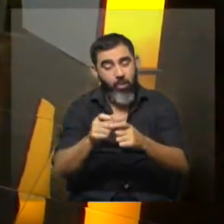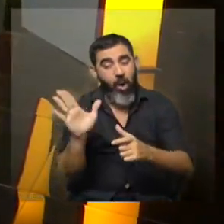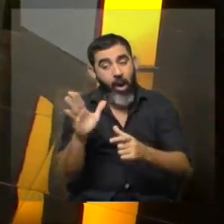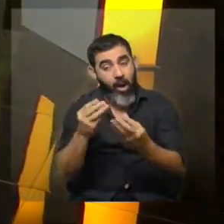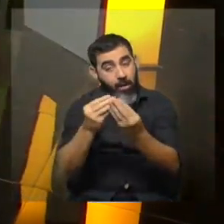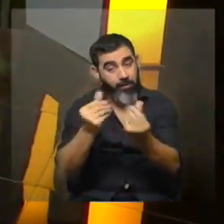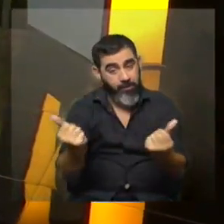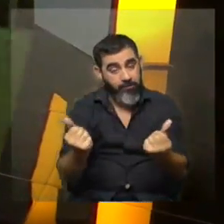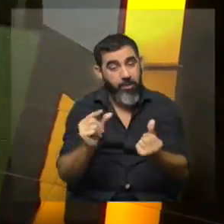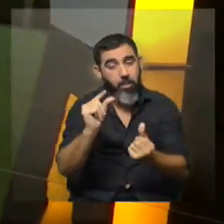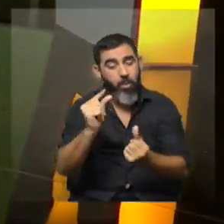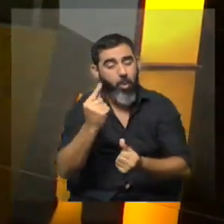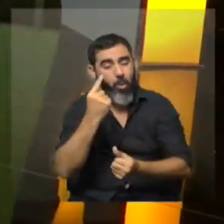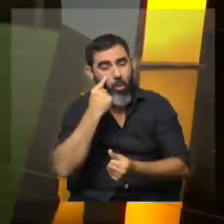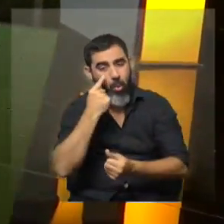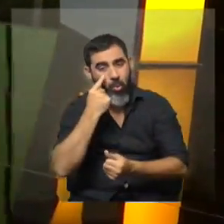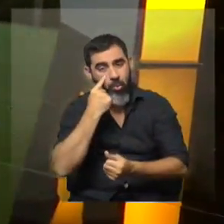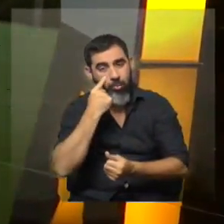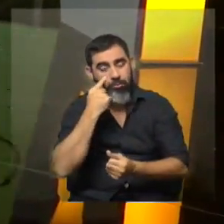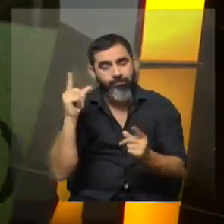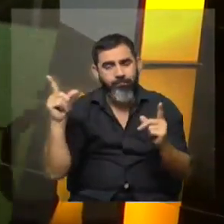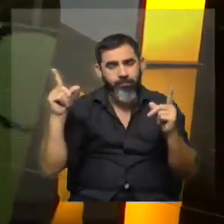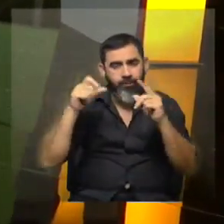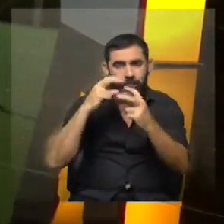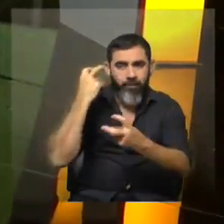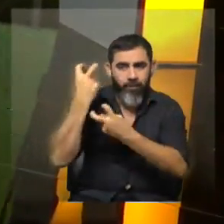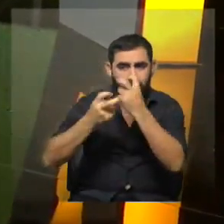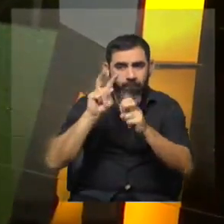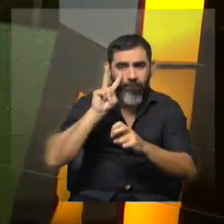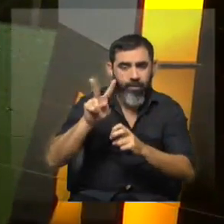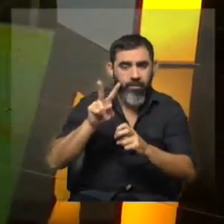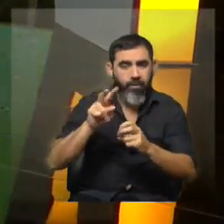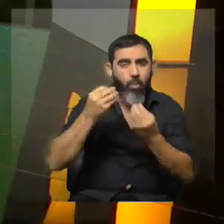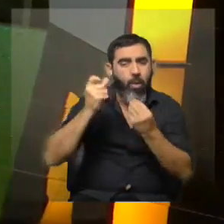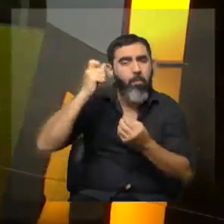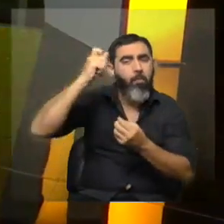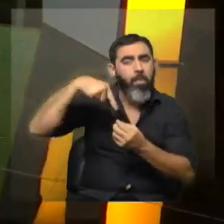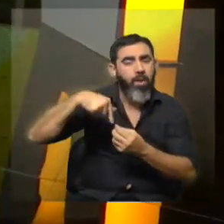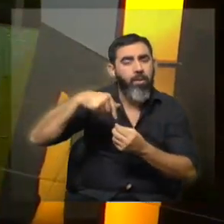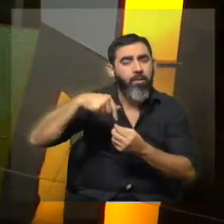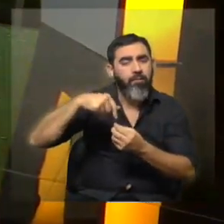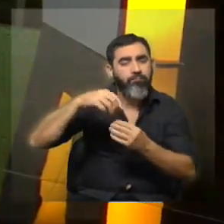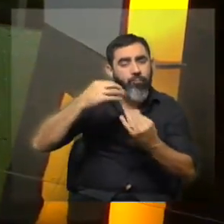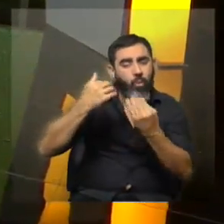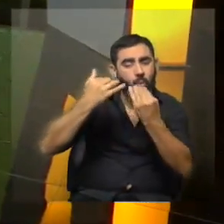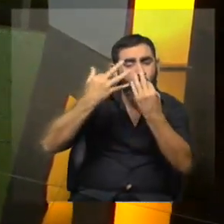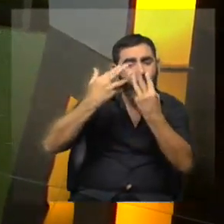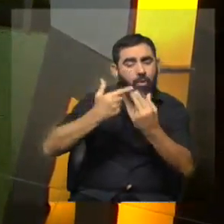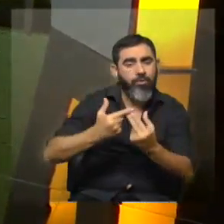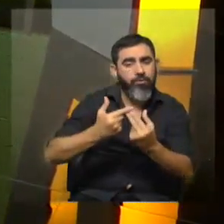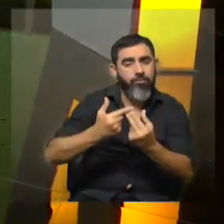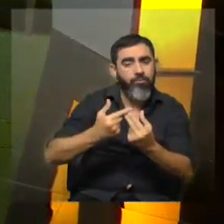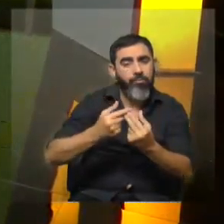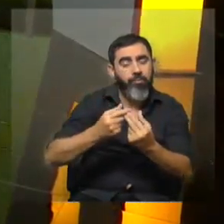amenazada, poco conocida y difícil de encontrar. ¿Qué estrategia hubo que diseñar entonces para